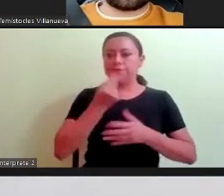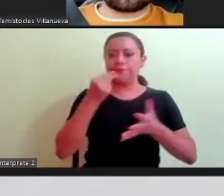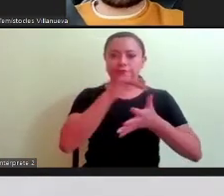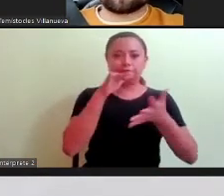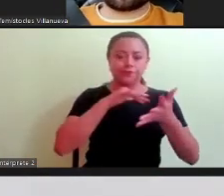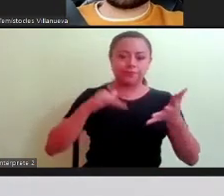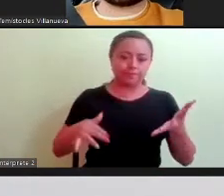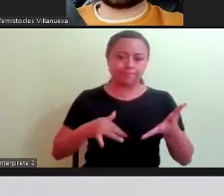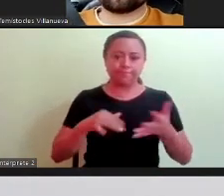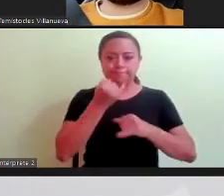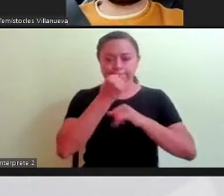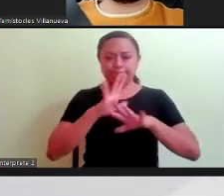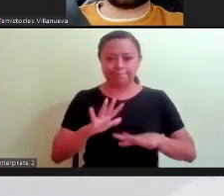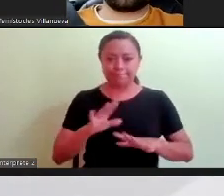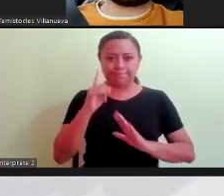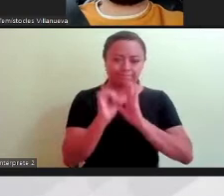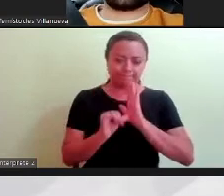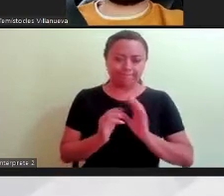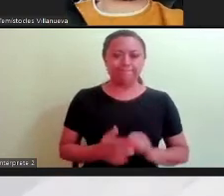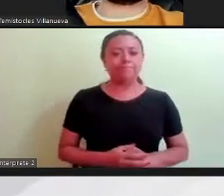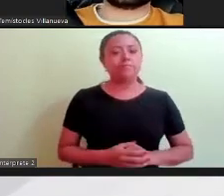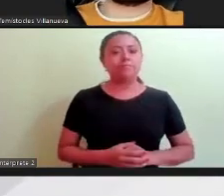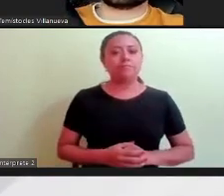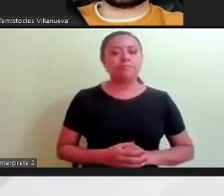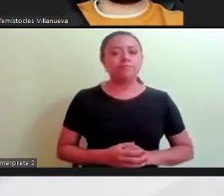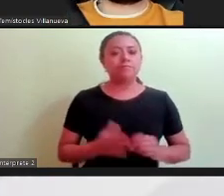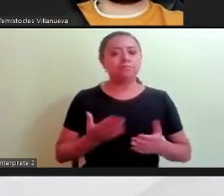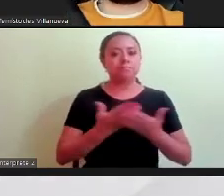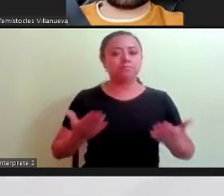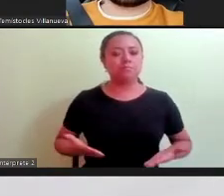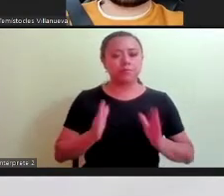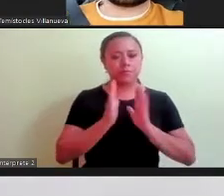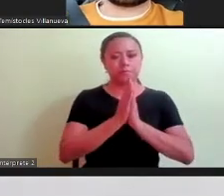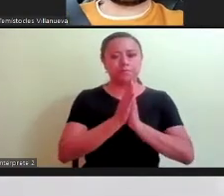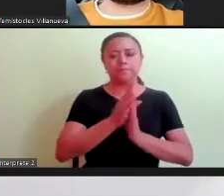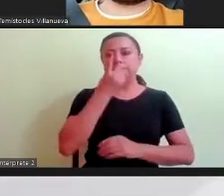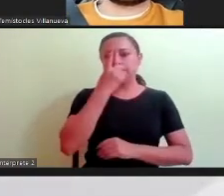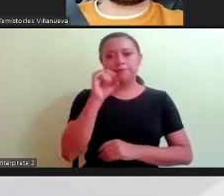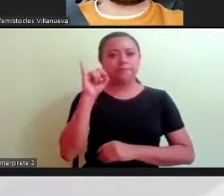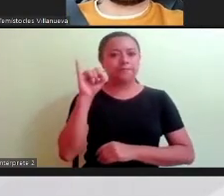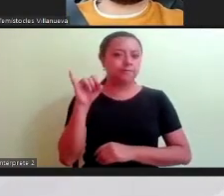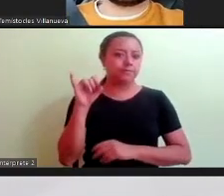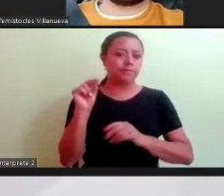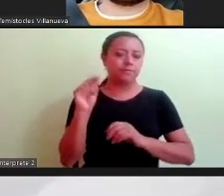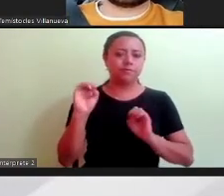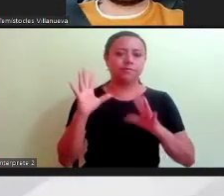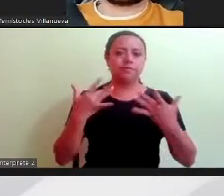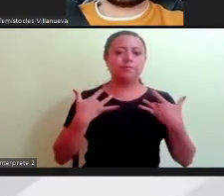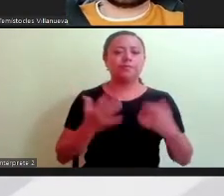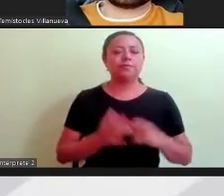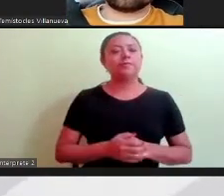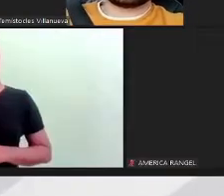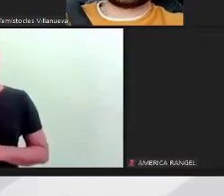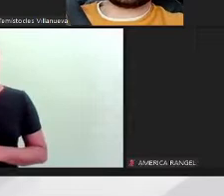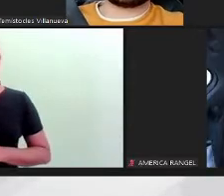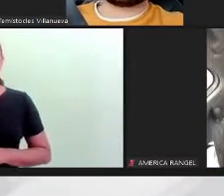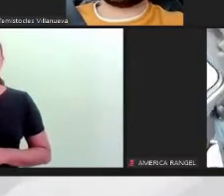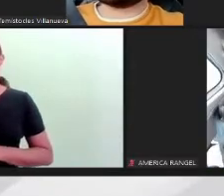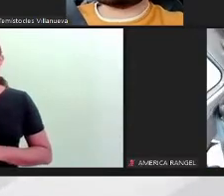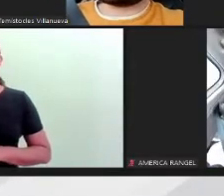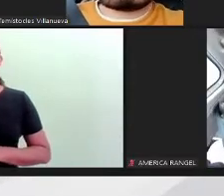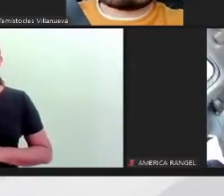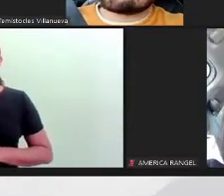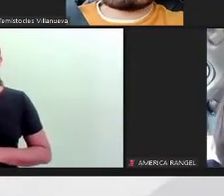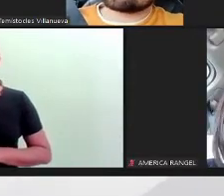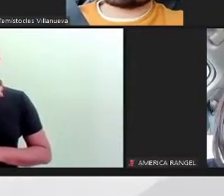mencionado. Por lo anterior, sírvanse manifestar el sentido de su voto. Diputada Marta Patricia Llaguno Pérez.